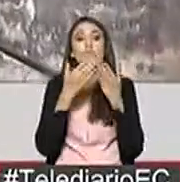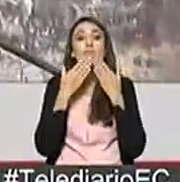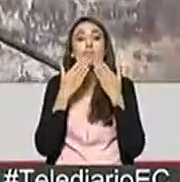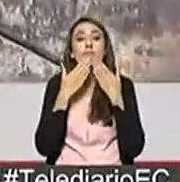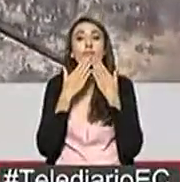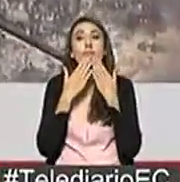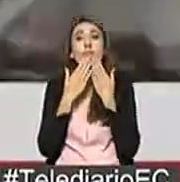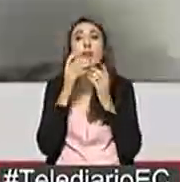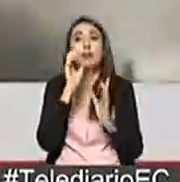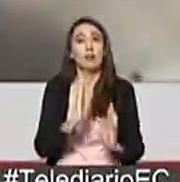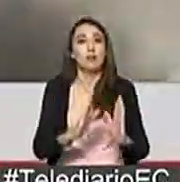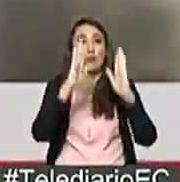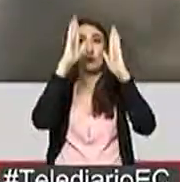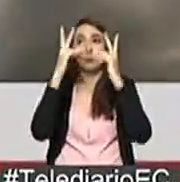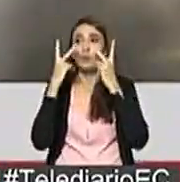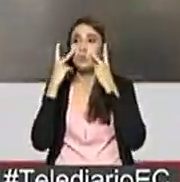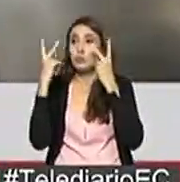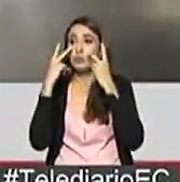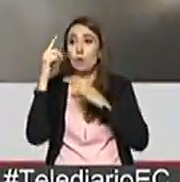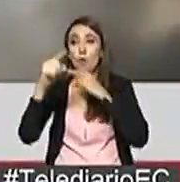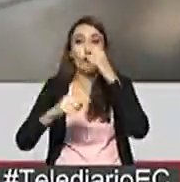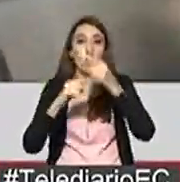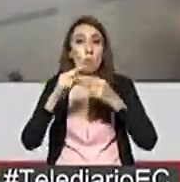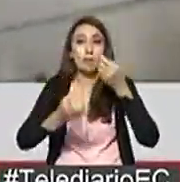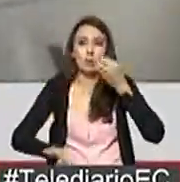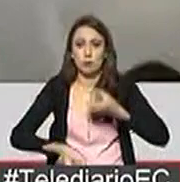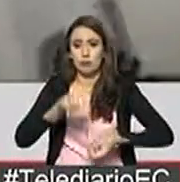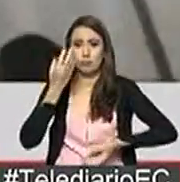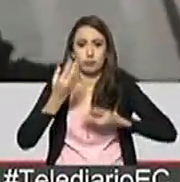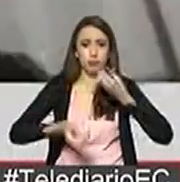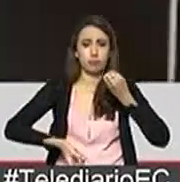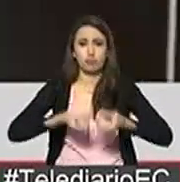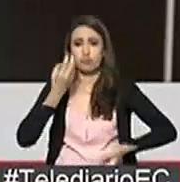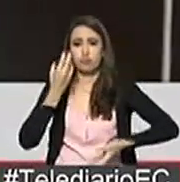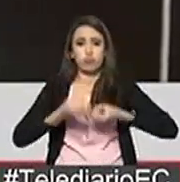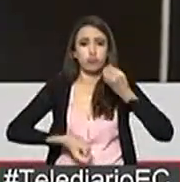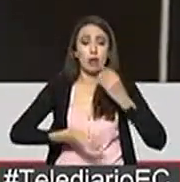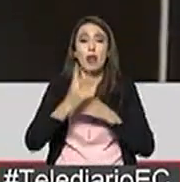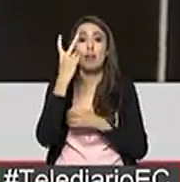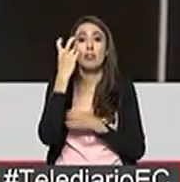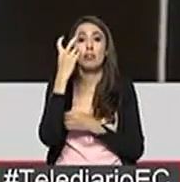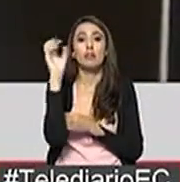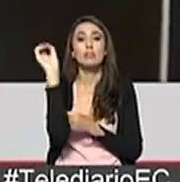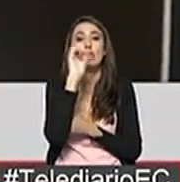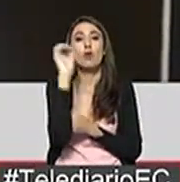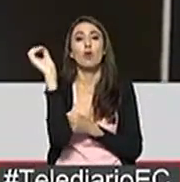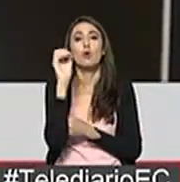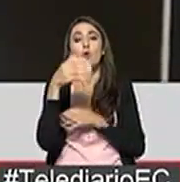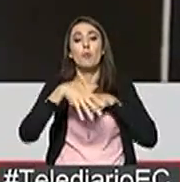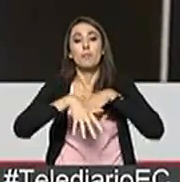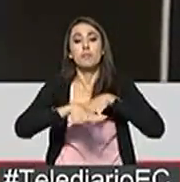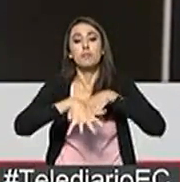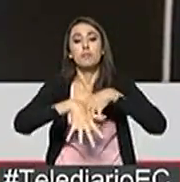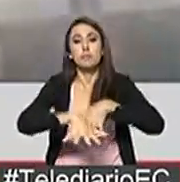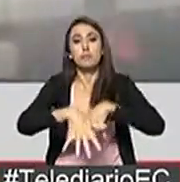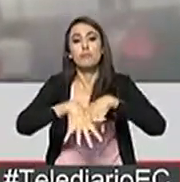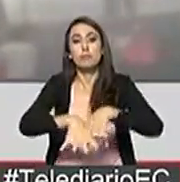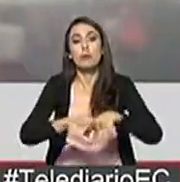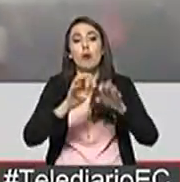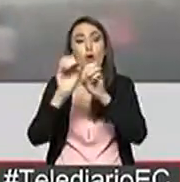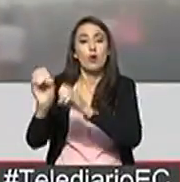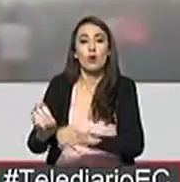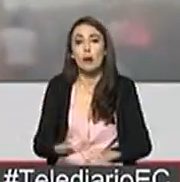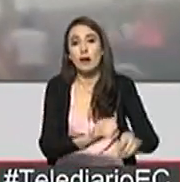sus instalaciones tras ser incendiadas por grupos vandálicos la noche del 12 de octubre durante las movilizaciones organizadas por